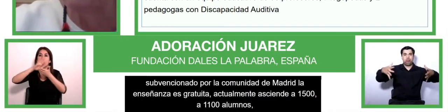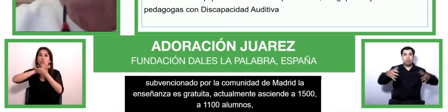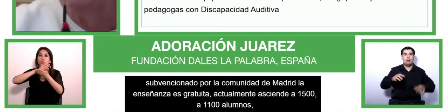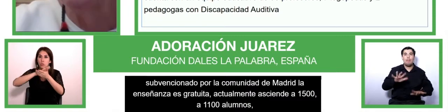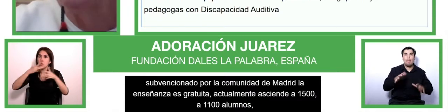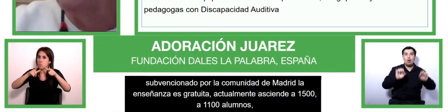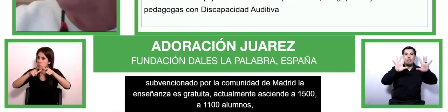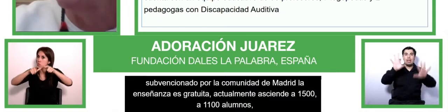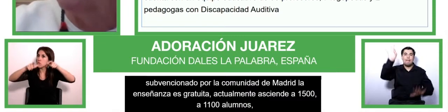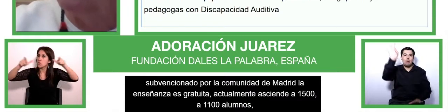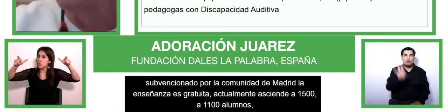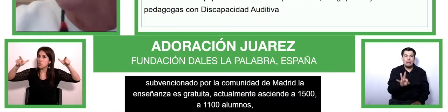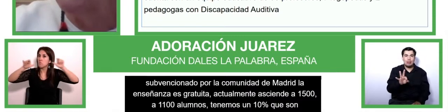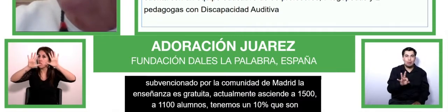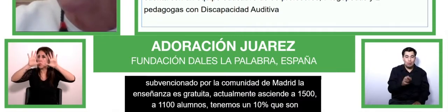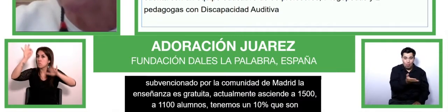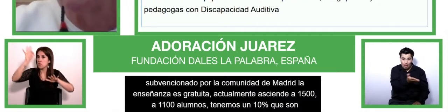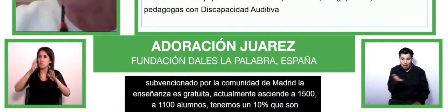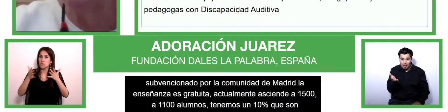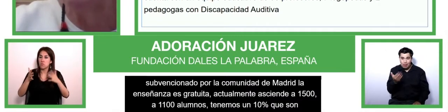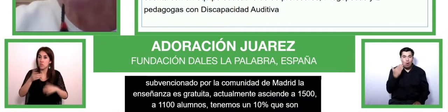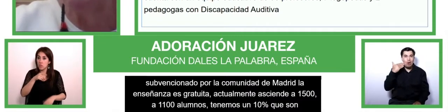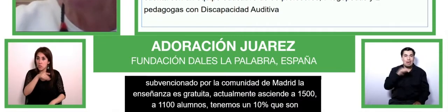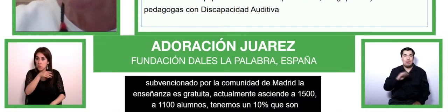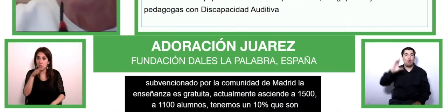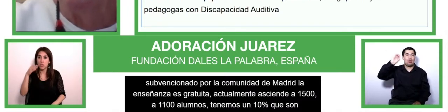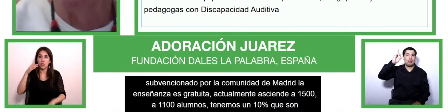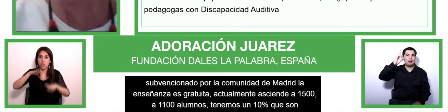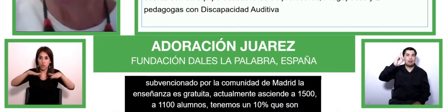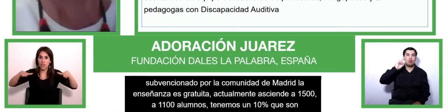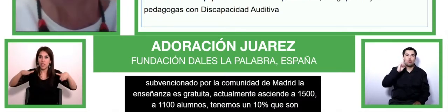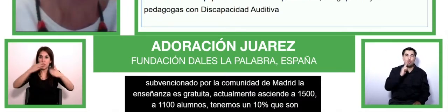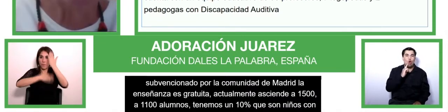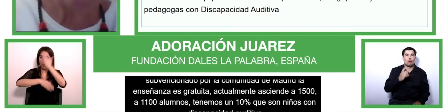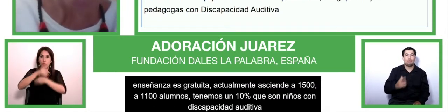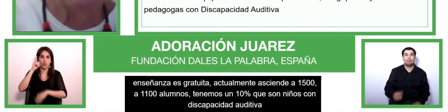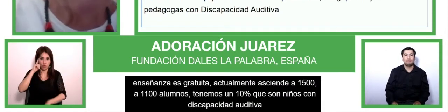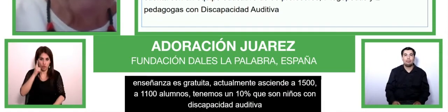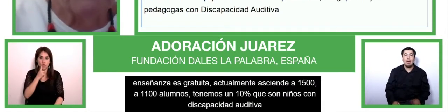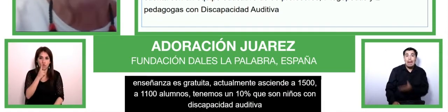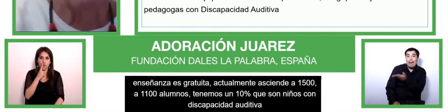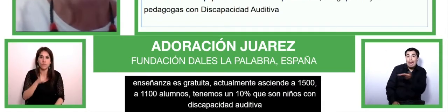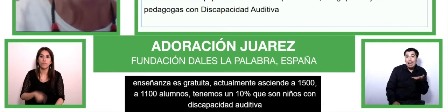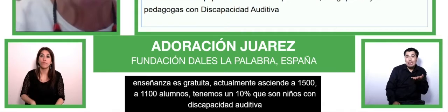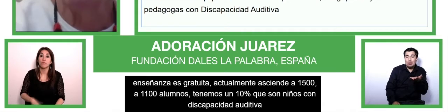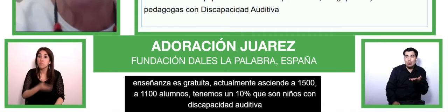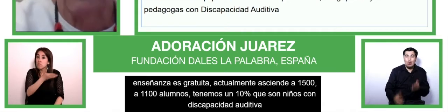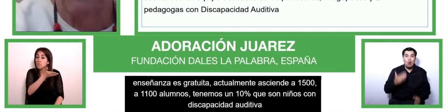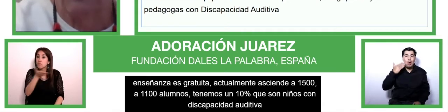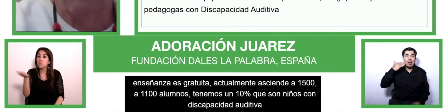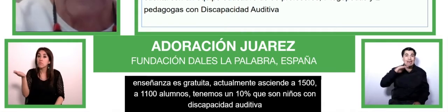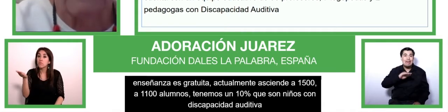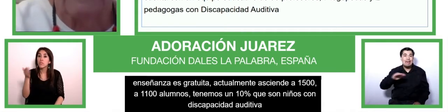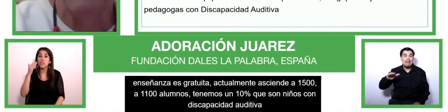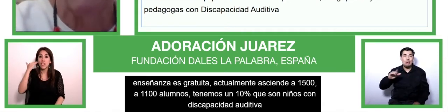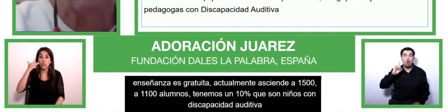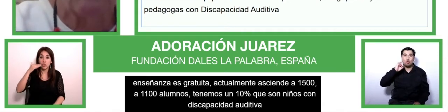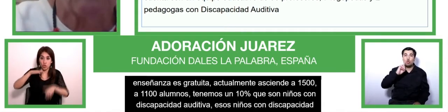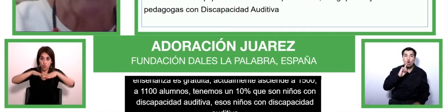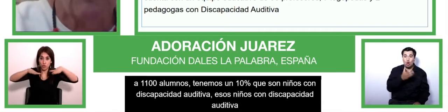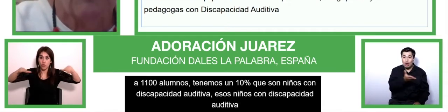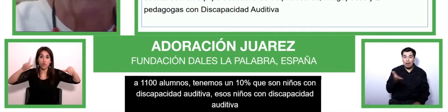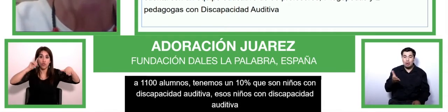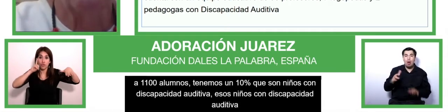son niños con discapacidad auditiva. Esos niños con discapacidad auditiva son prácticamente